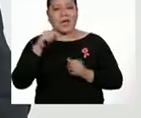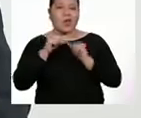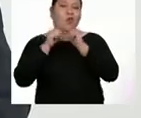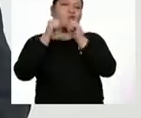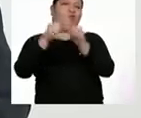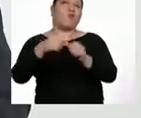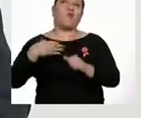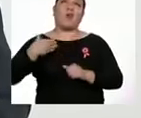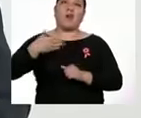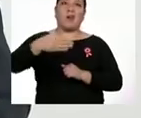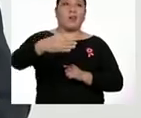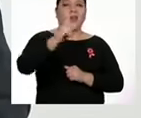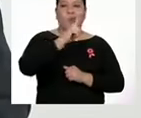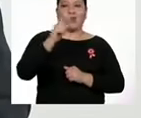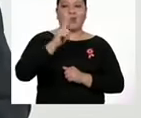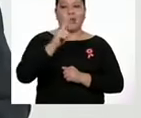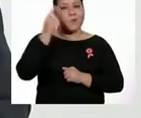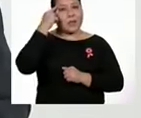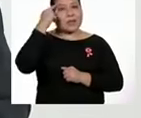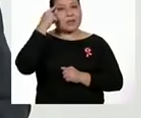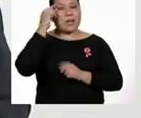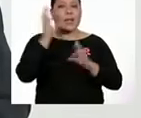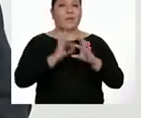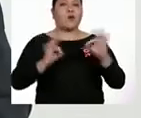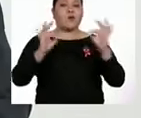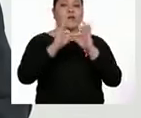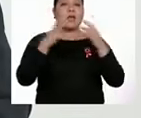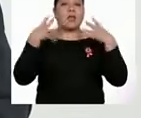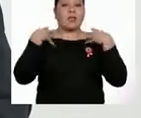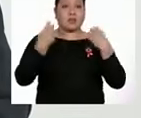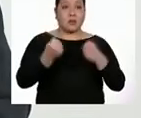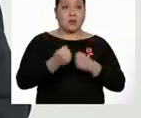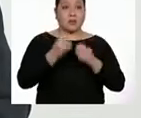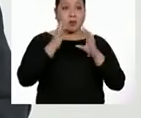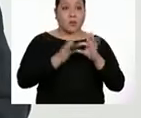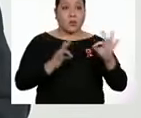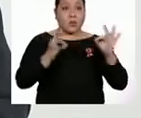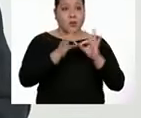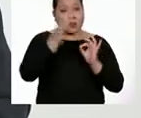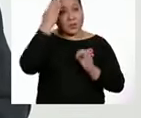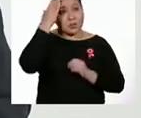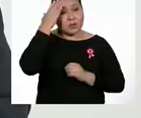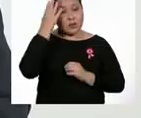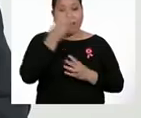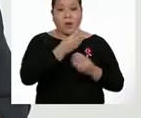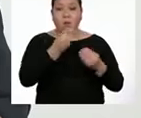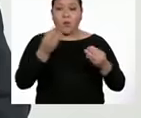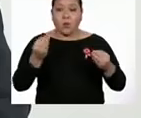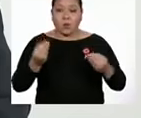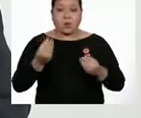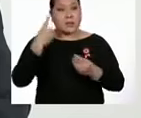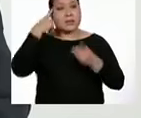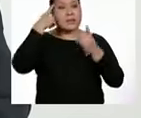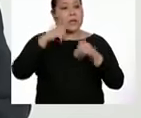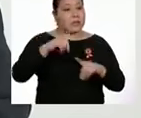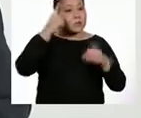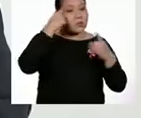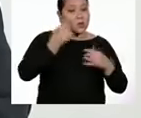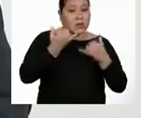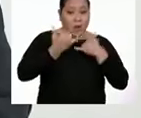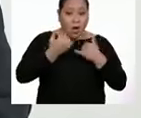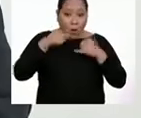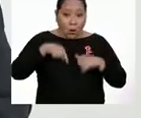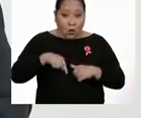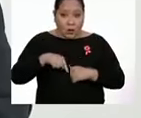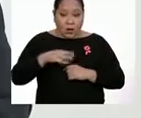para siempre y no le toma mucha importancia a la salud. Es importante saber que muchas de las decisiones que tomamos